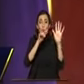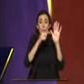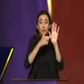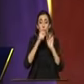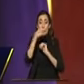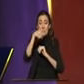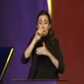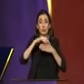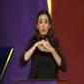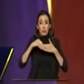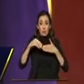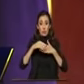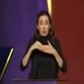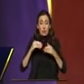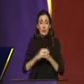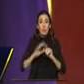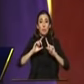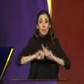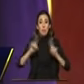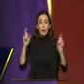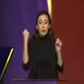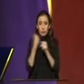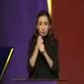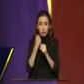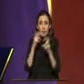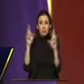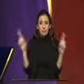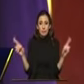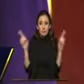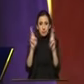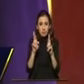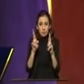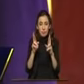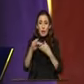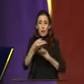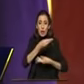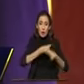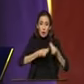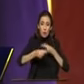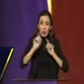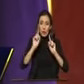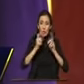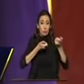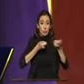8.000 millones de dólares. Con el esfuerzo simultáneo de reducción y optimización del gasto y con